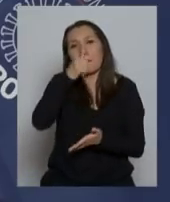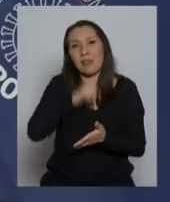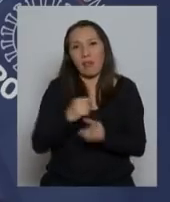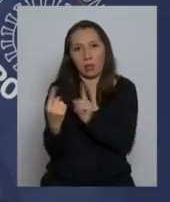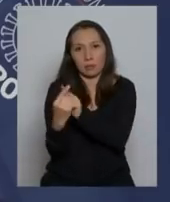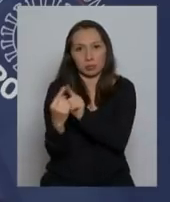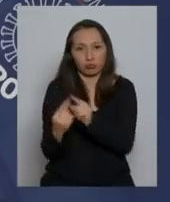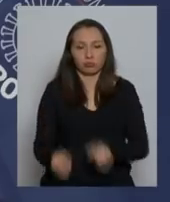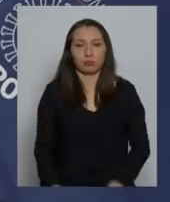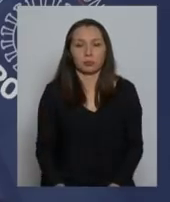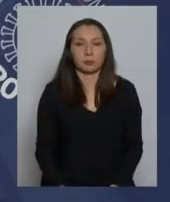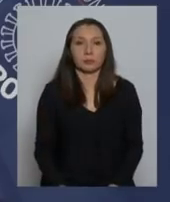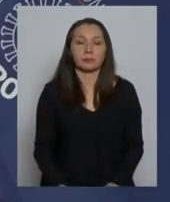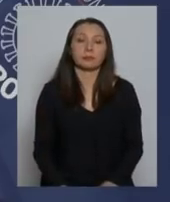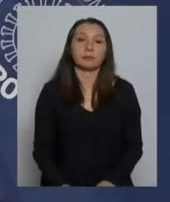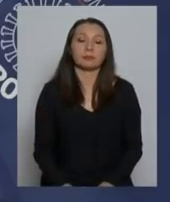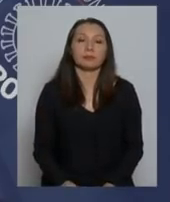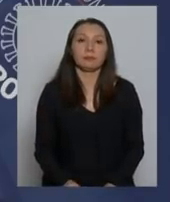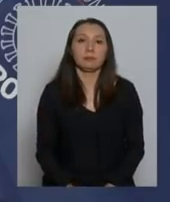privada.